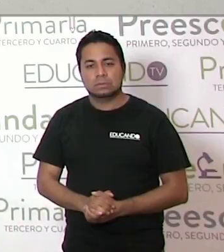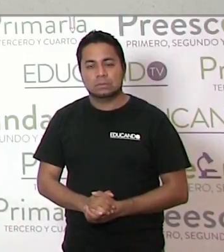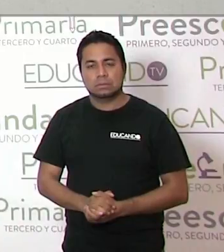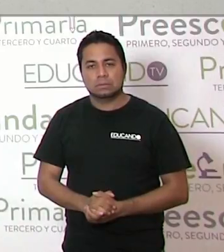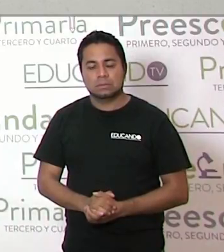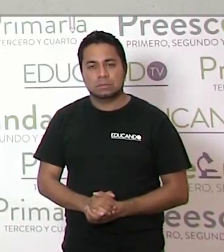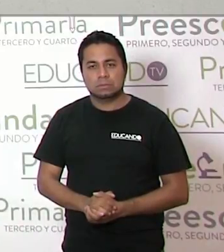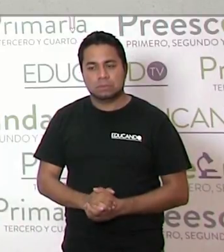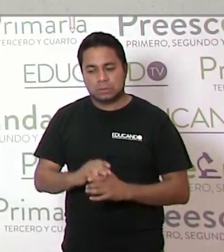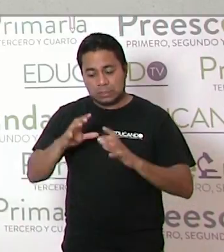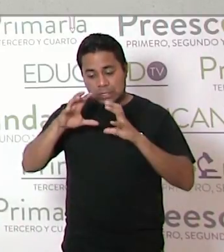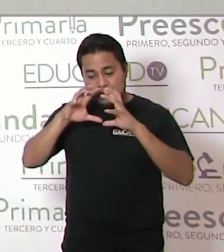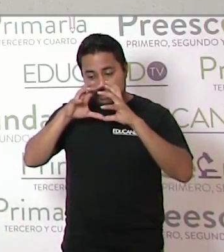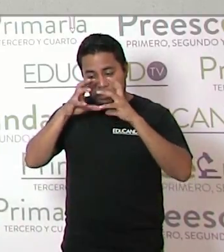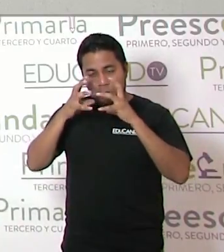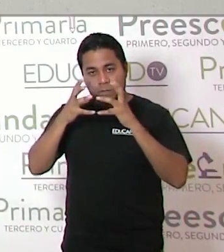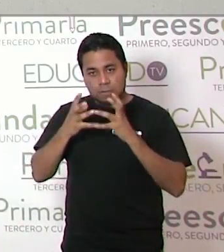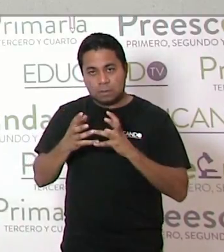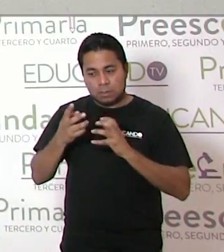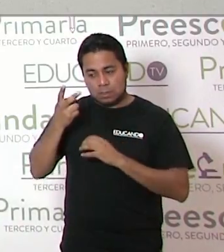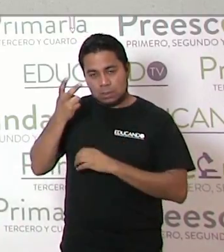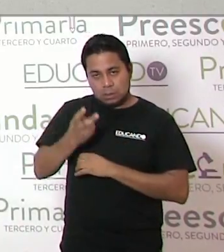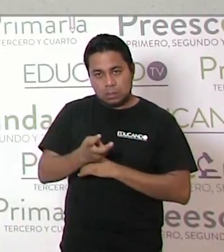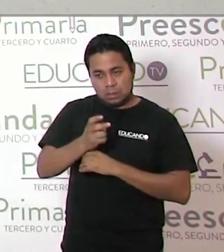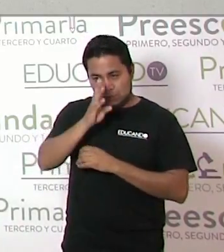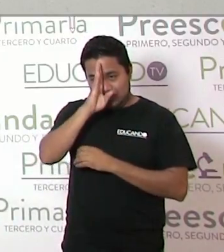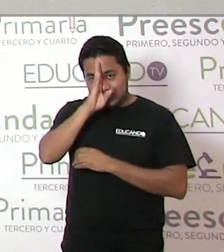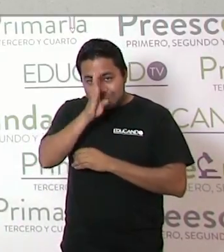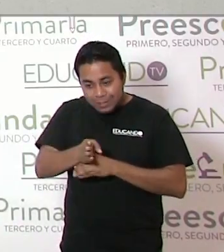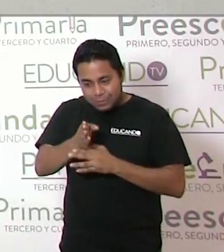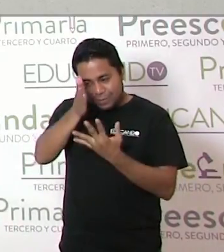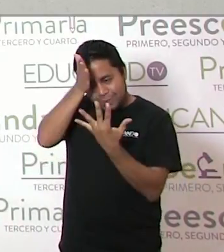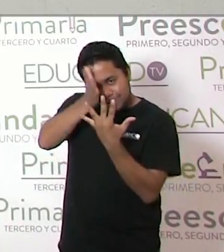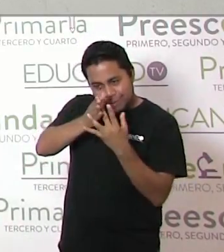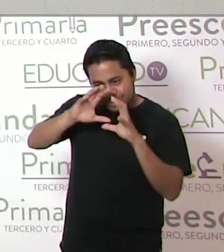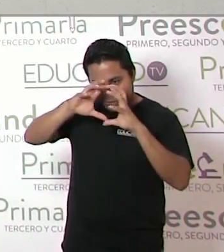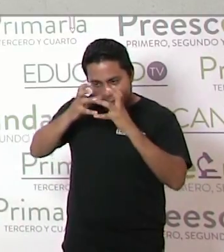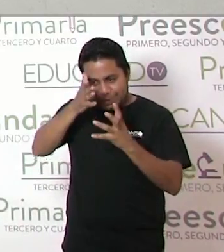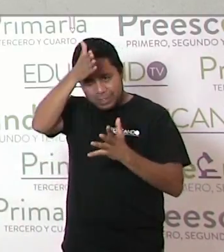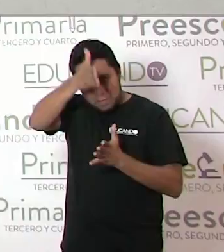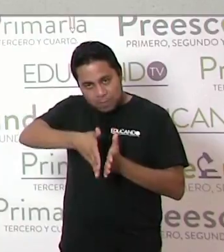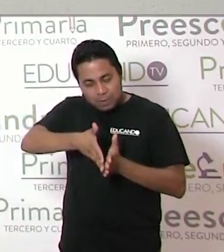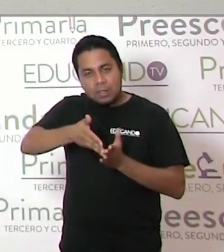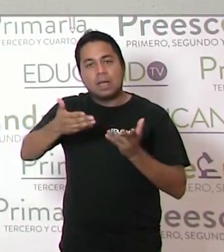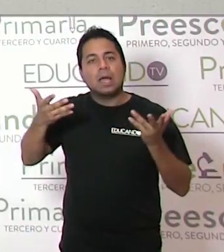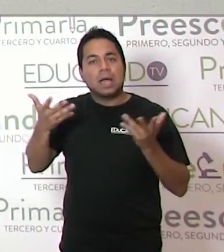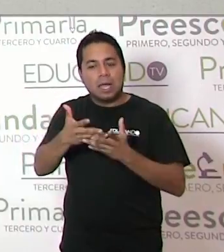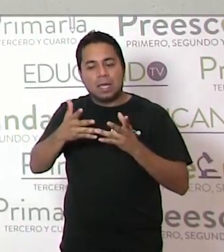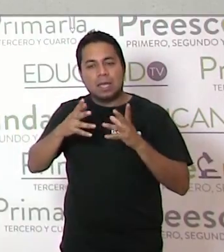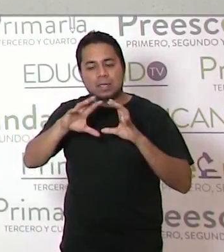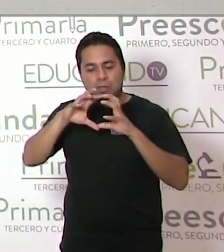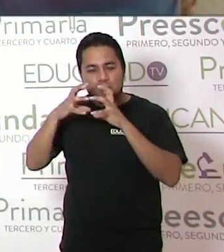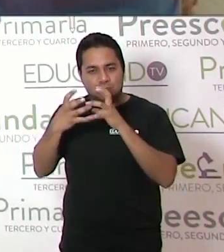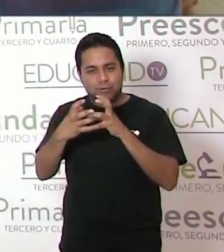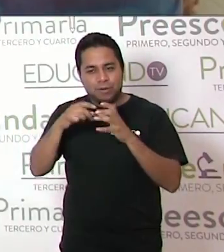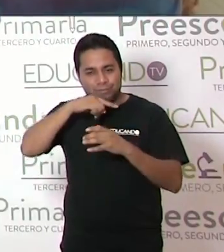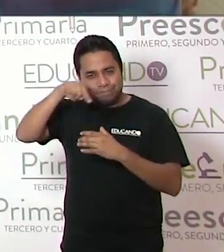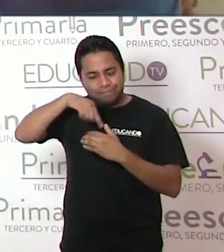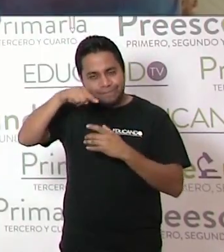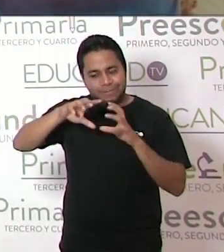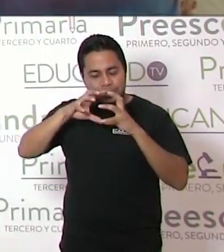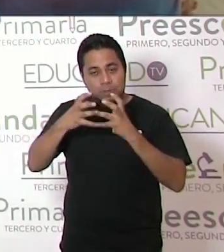Hay una esfera. Este es un medio círculo que genera una esfera. De igual